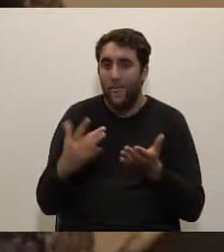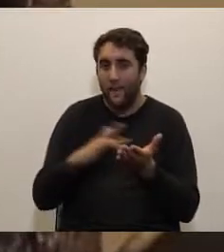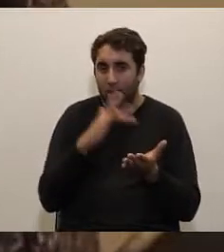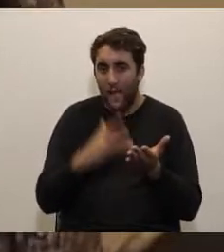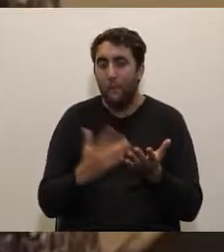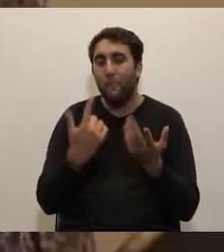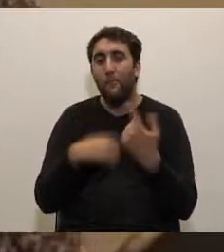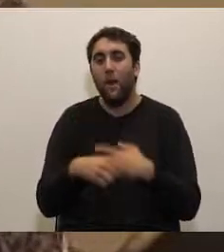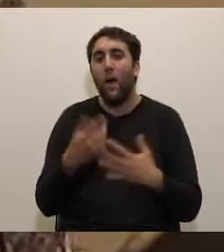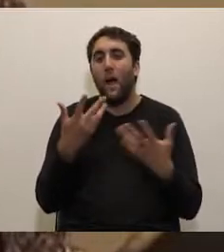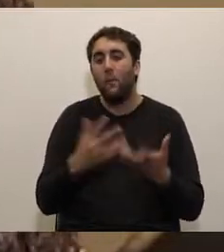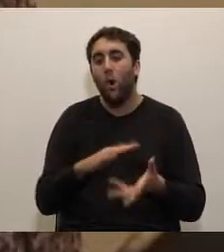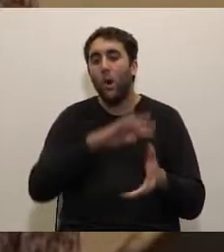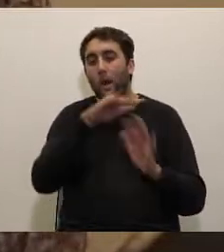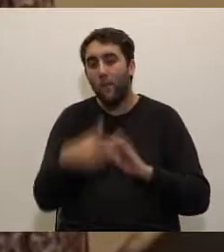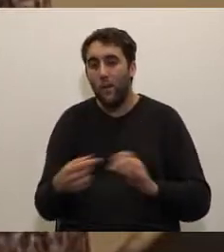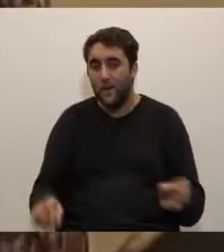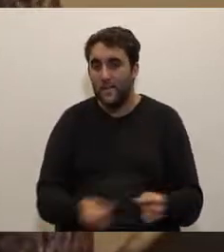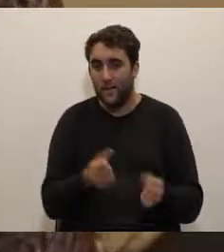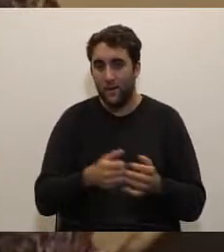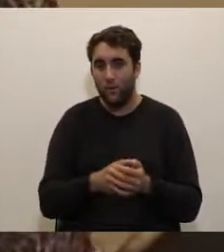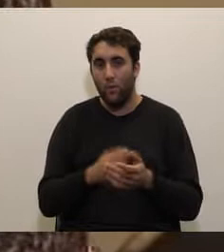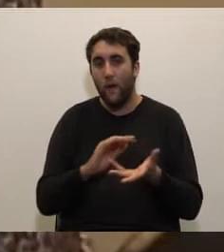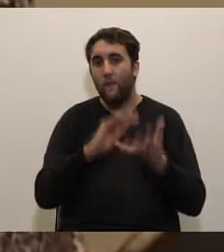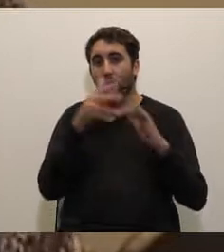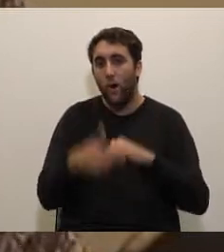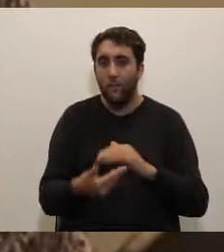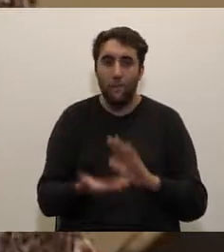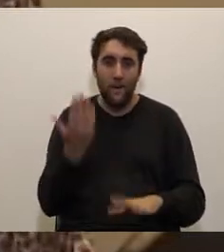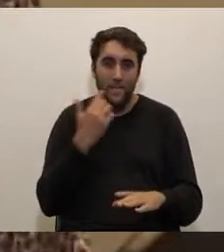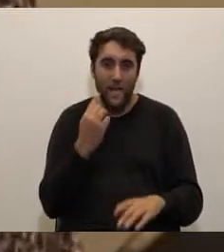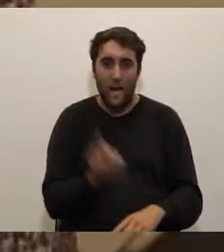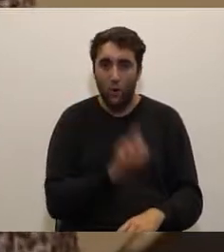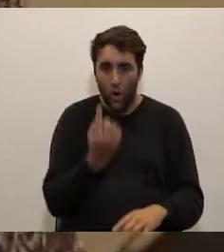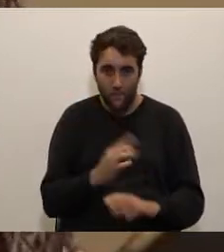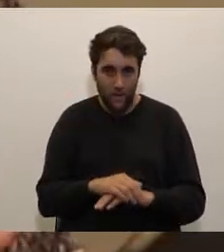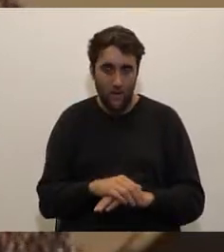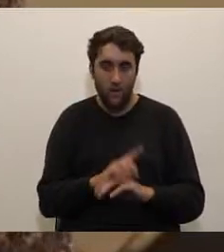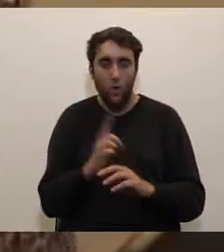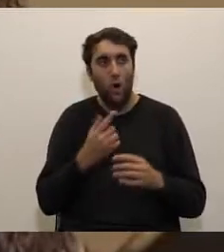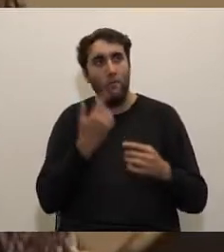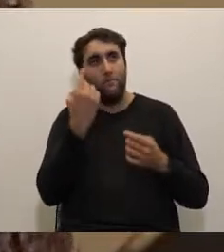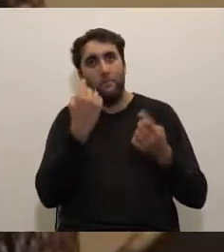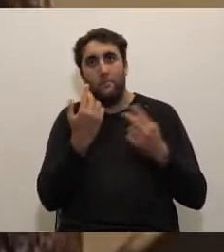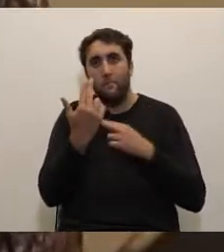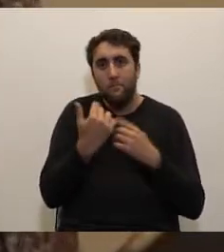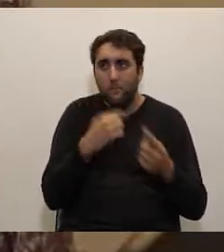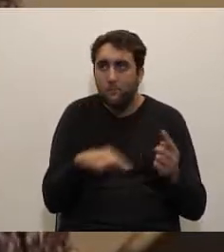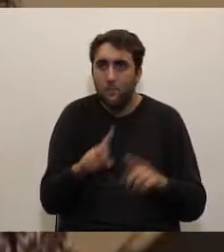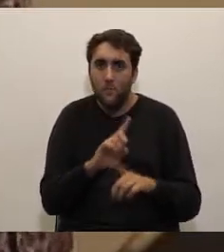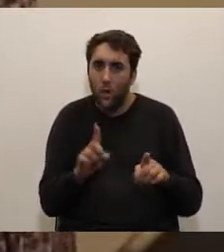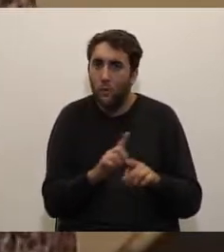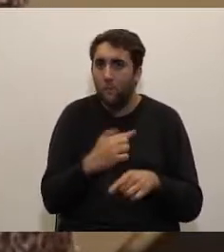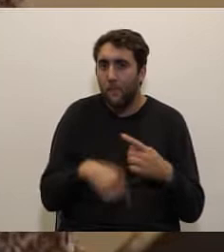queremos usarlo de otra forma, ¿no? De una forma con mayor autonomía, con mayor control sobre nuestros datos, sobre